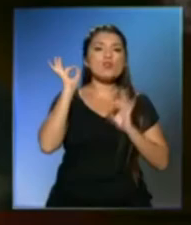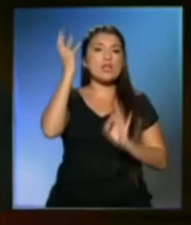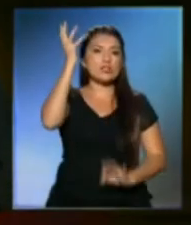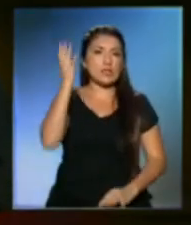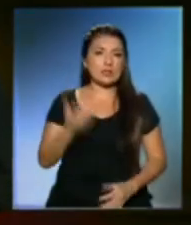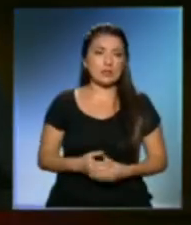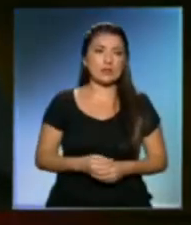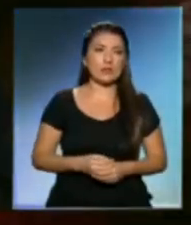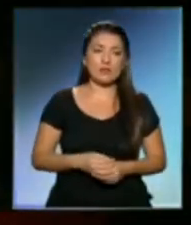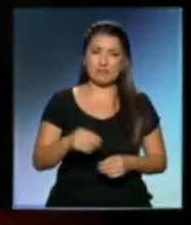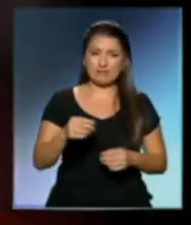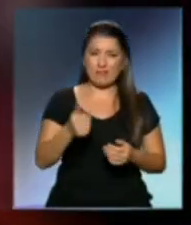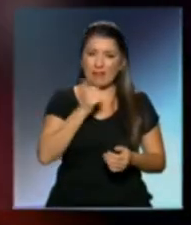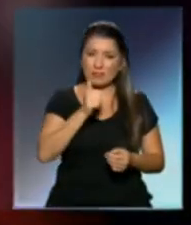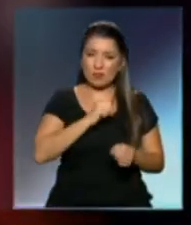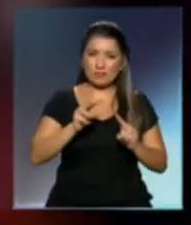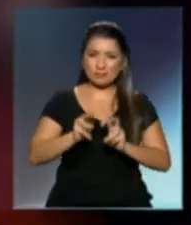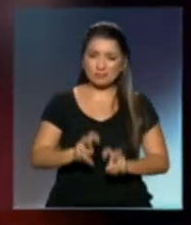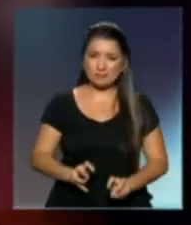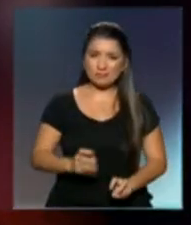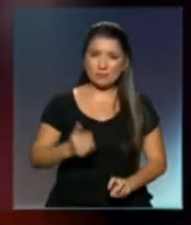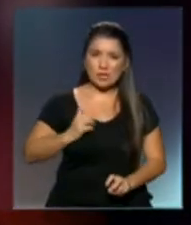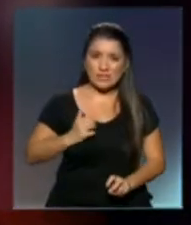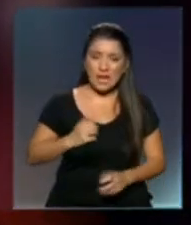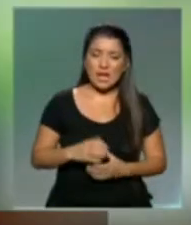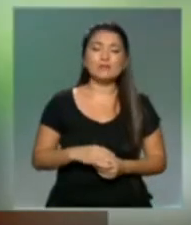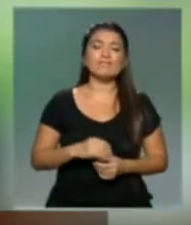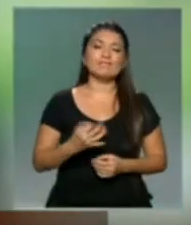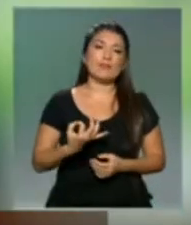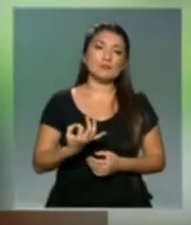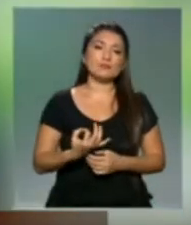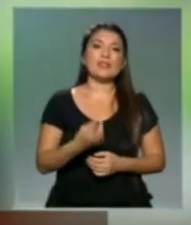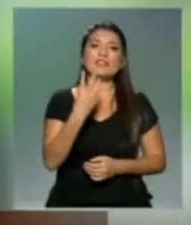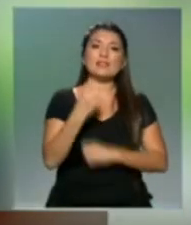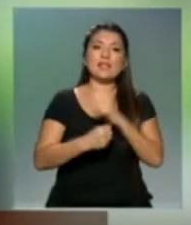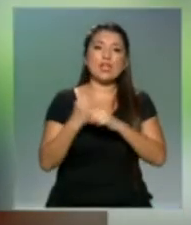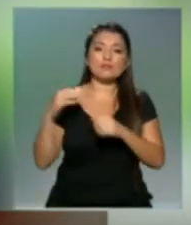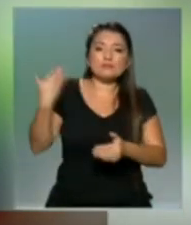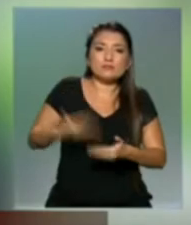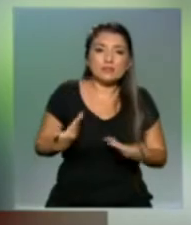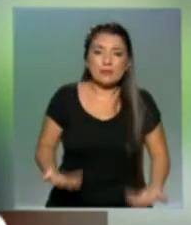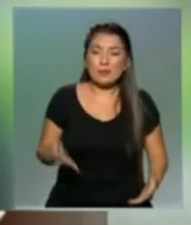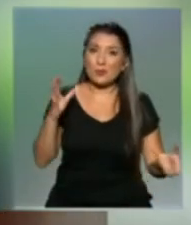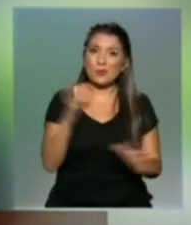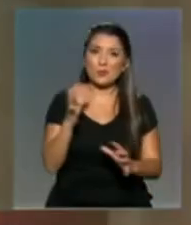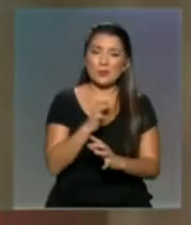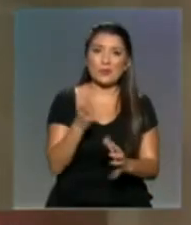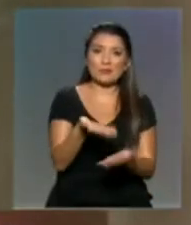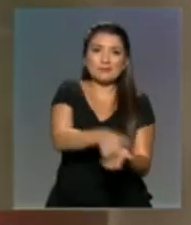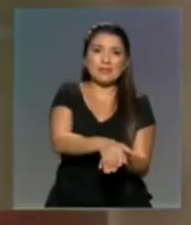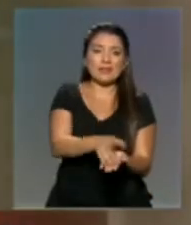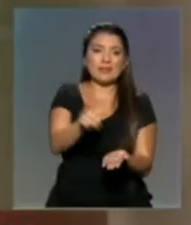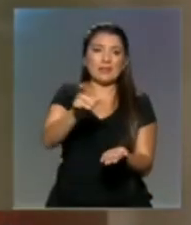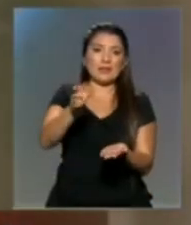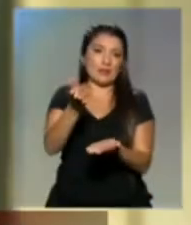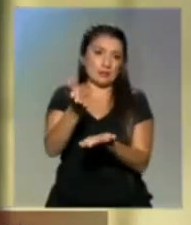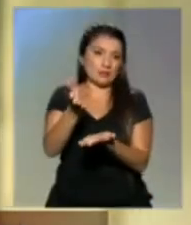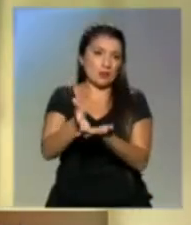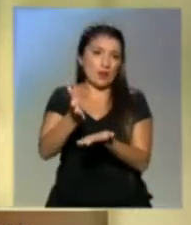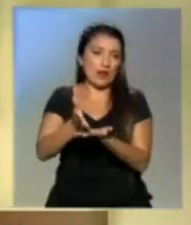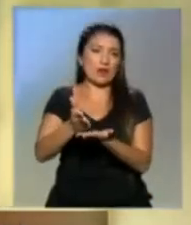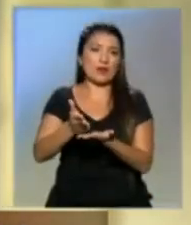no absolutamente han pasado tres años desde el horrible crimen que conmovió a la comunidad escolar del colegio bautista